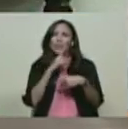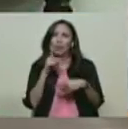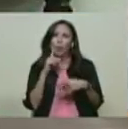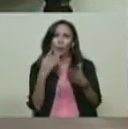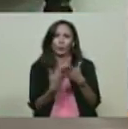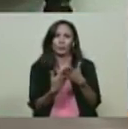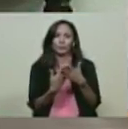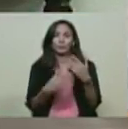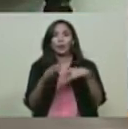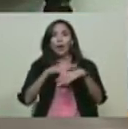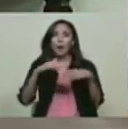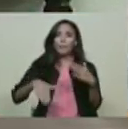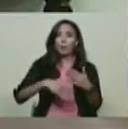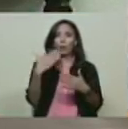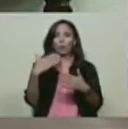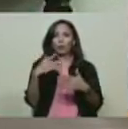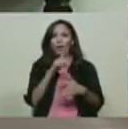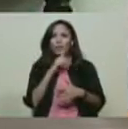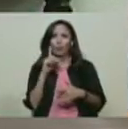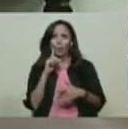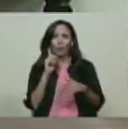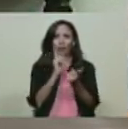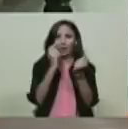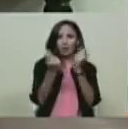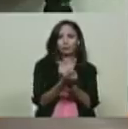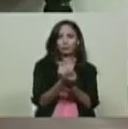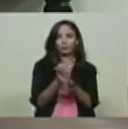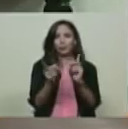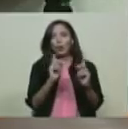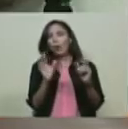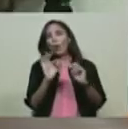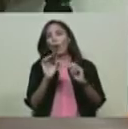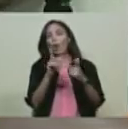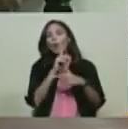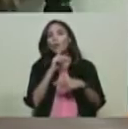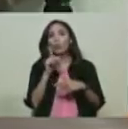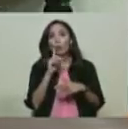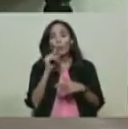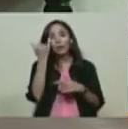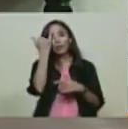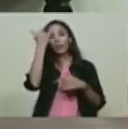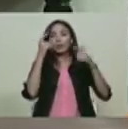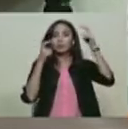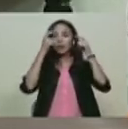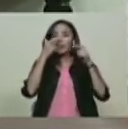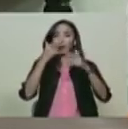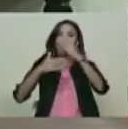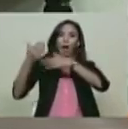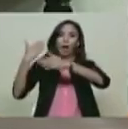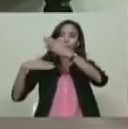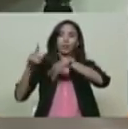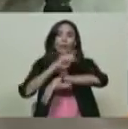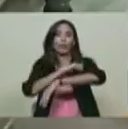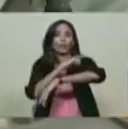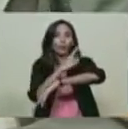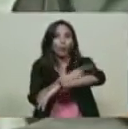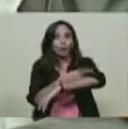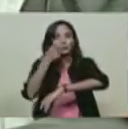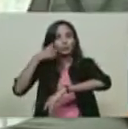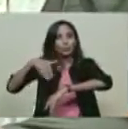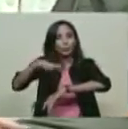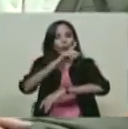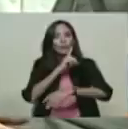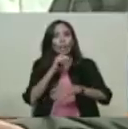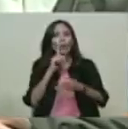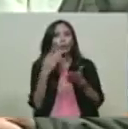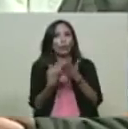Porque es una moda, un esnovismo. O fue un concepto creado por el comandante Chávez. Yo le he contado en otras oportunidades.